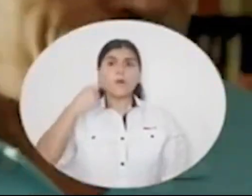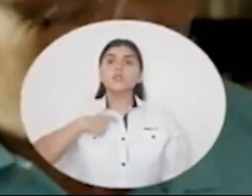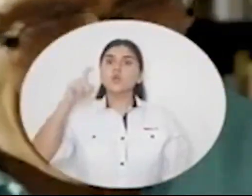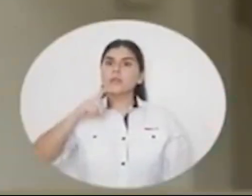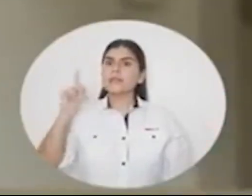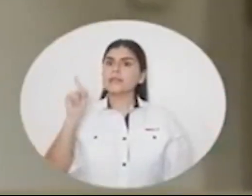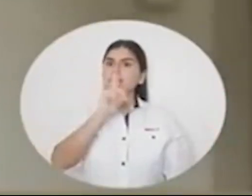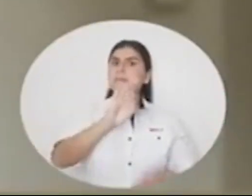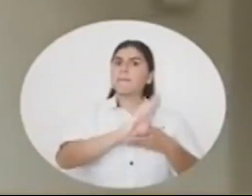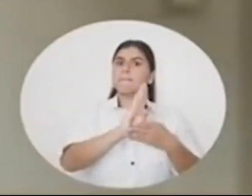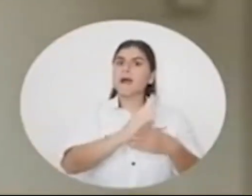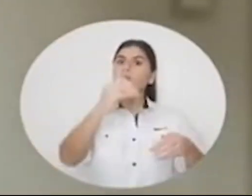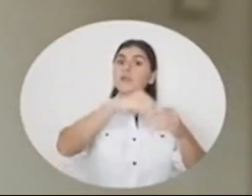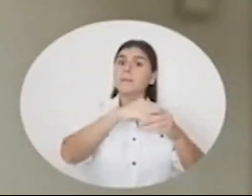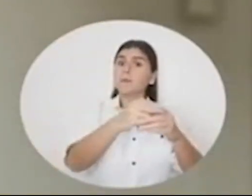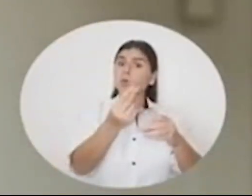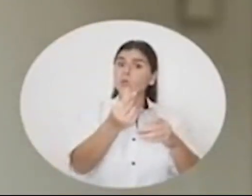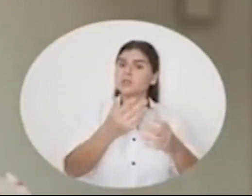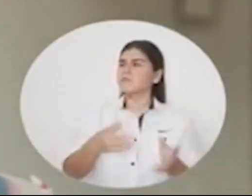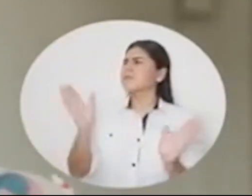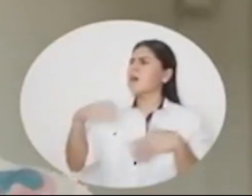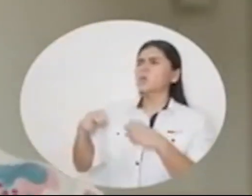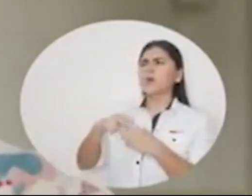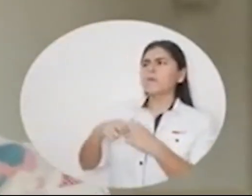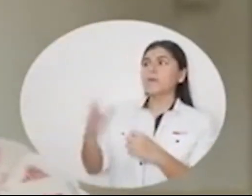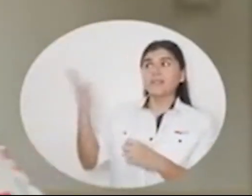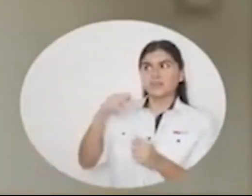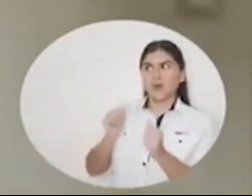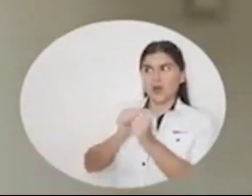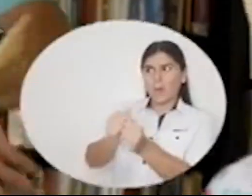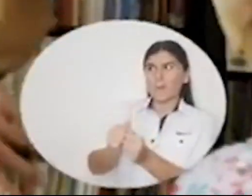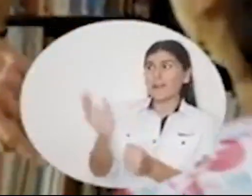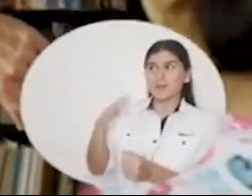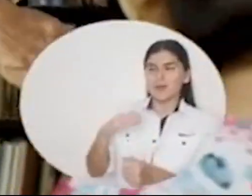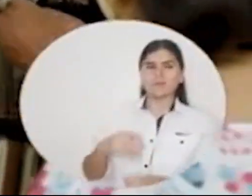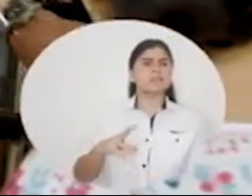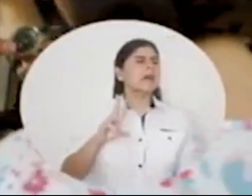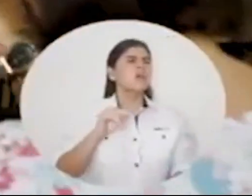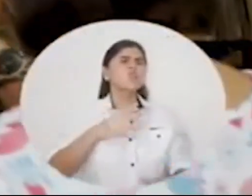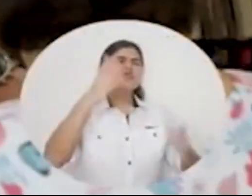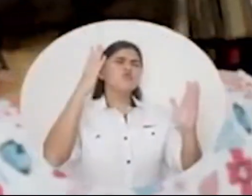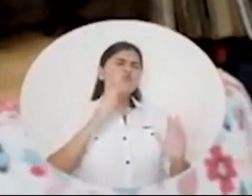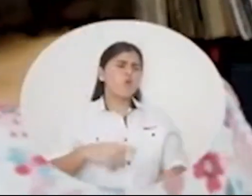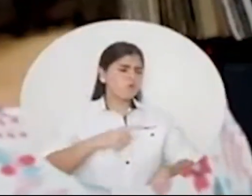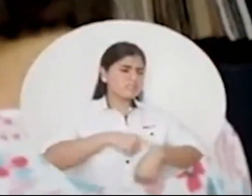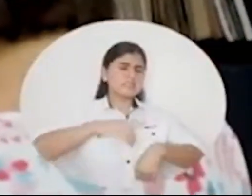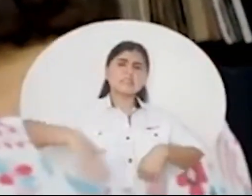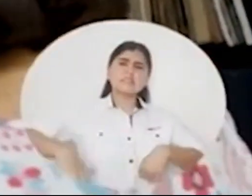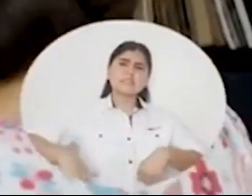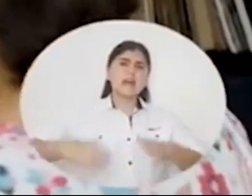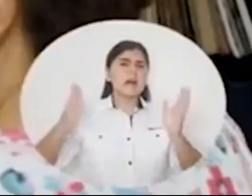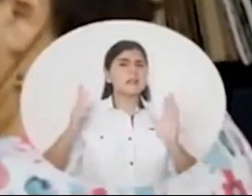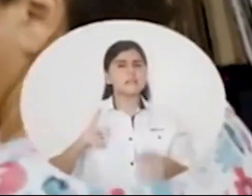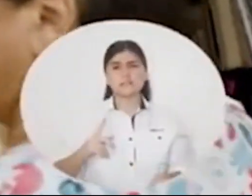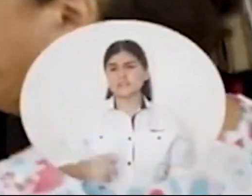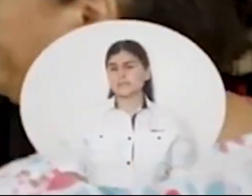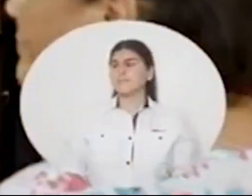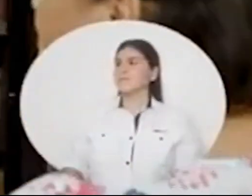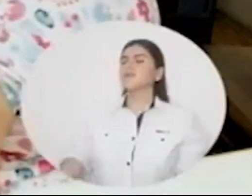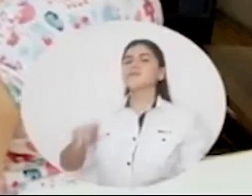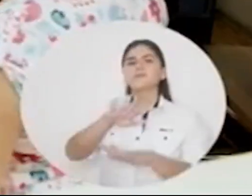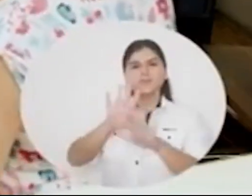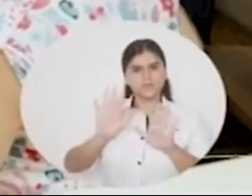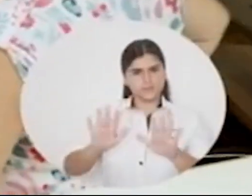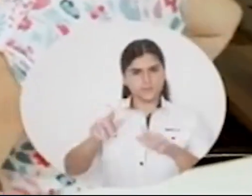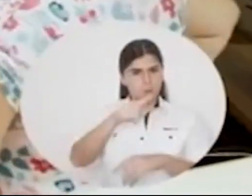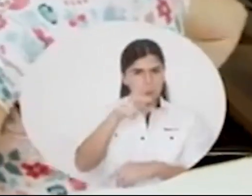un depósito en el banco y no. Ay, mi amor, no hay problema, vamos, yo te acompaño al banco. No, mi amor, mira, ya no llegamos. Qué tirada.